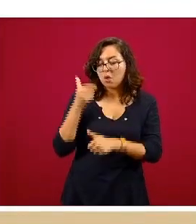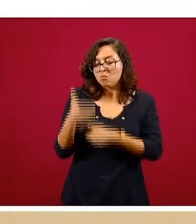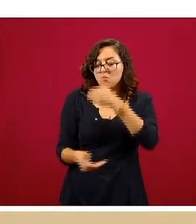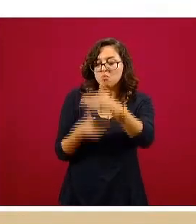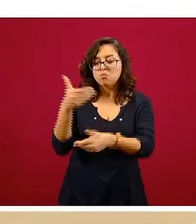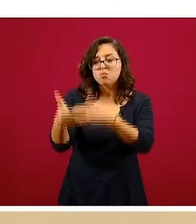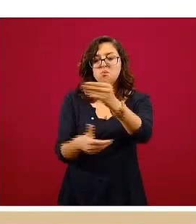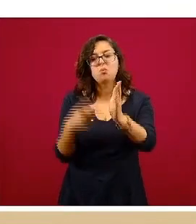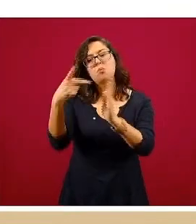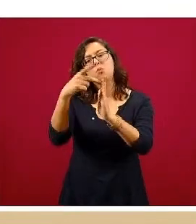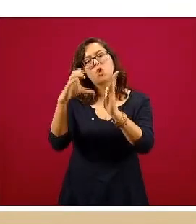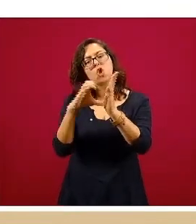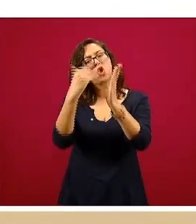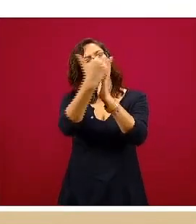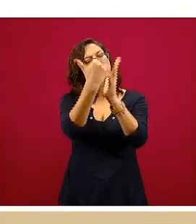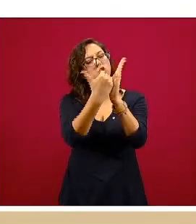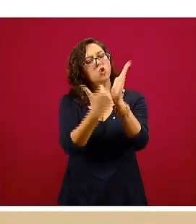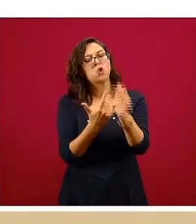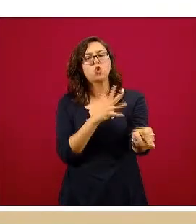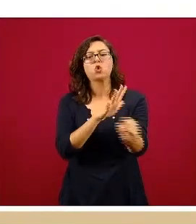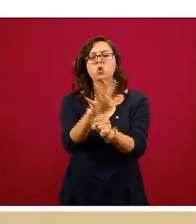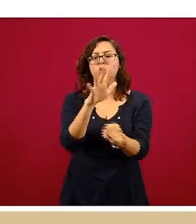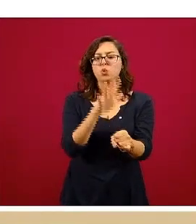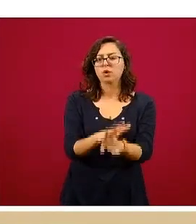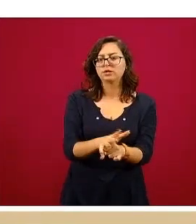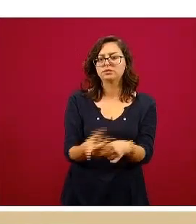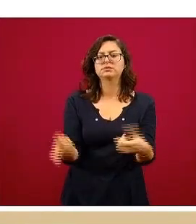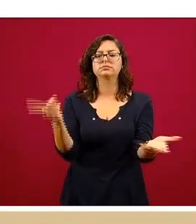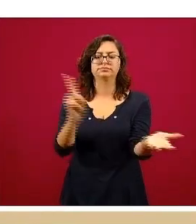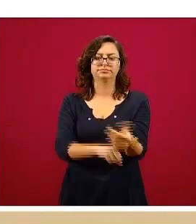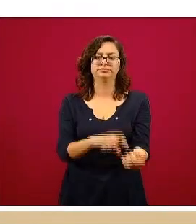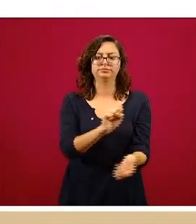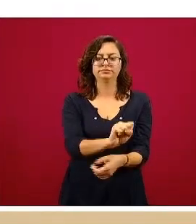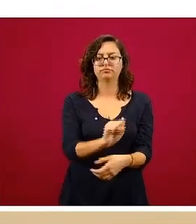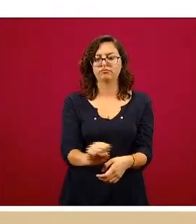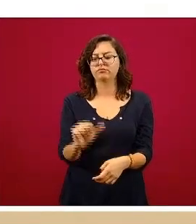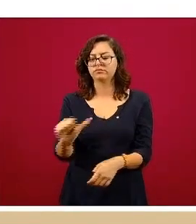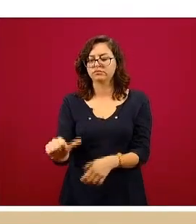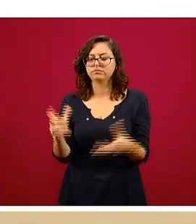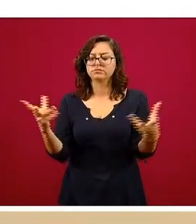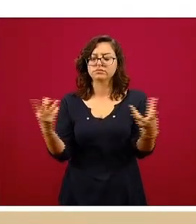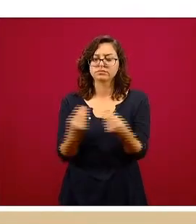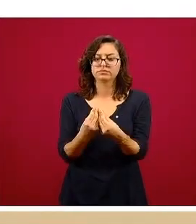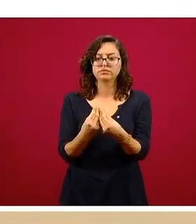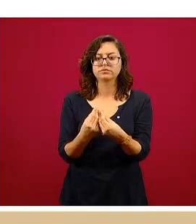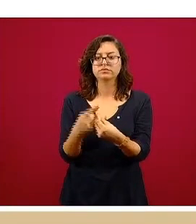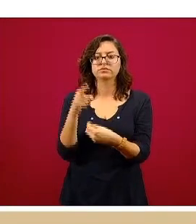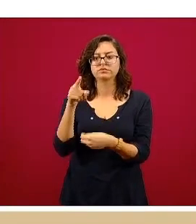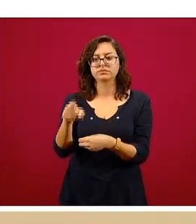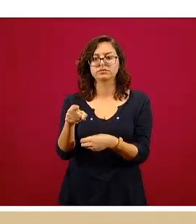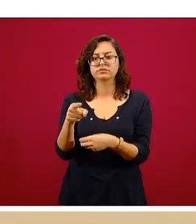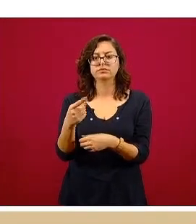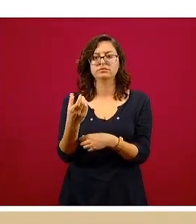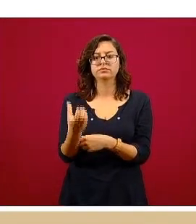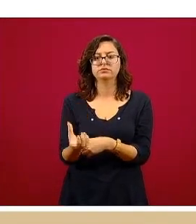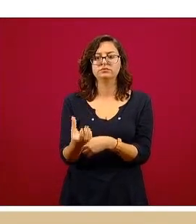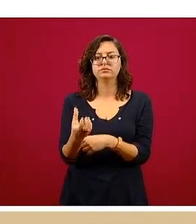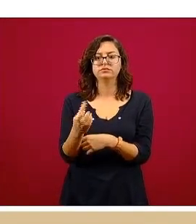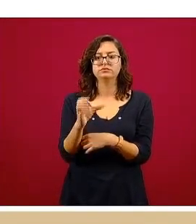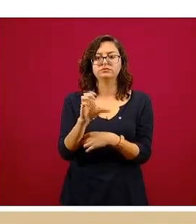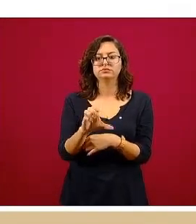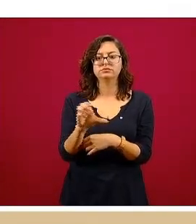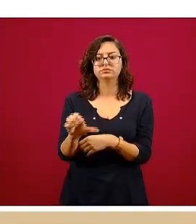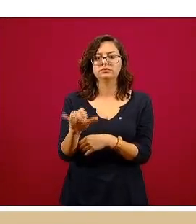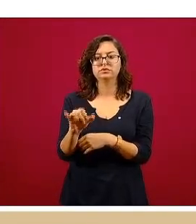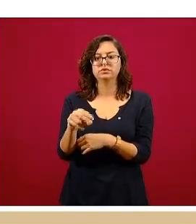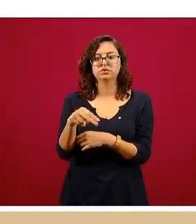de la Secretaría de Salud en las unidades coordinadas por la Comisión Coordinadora de los Institutos Nacionales de